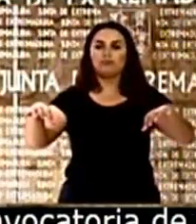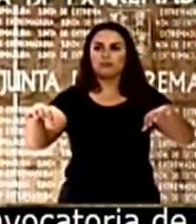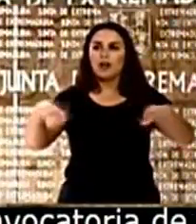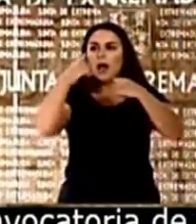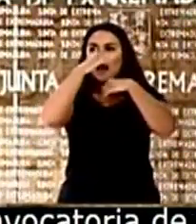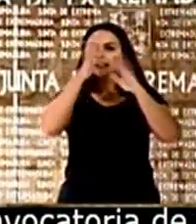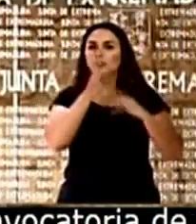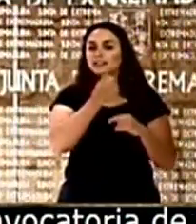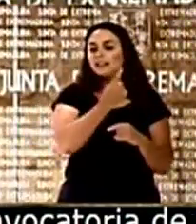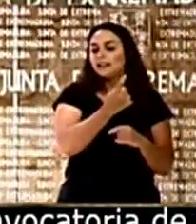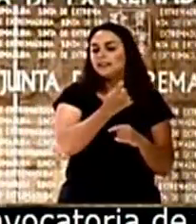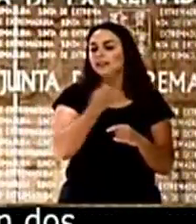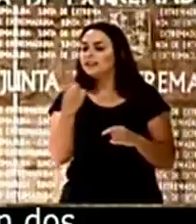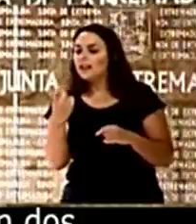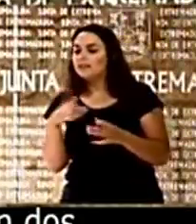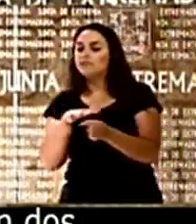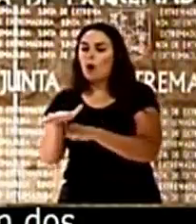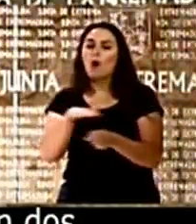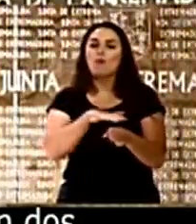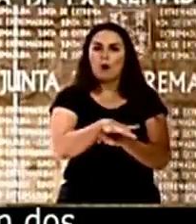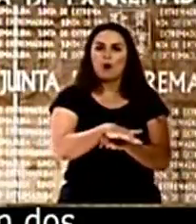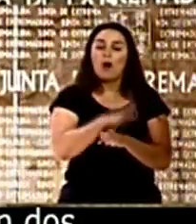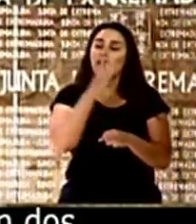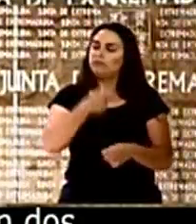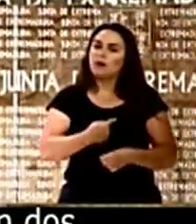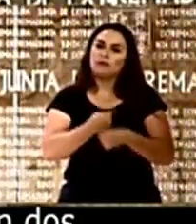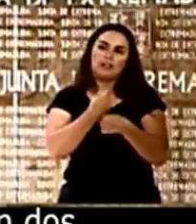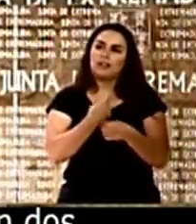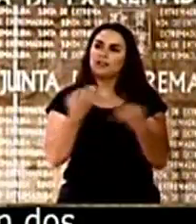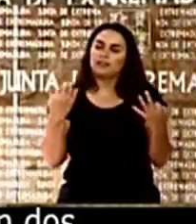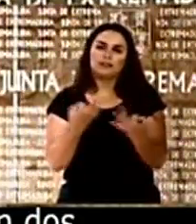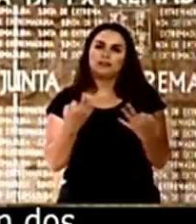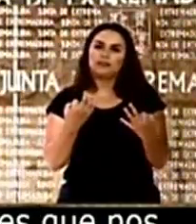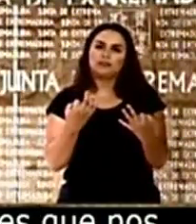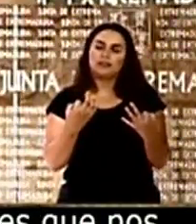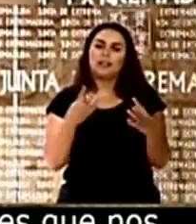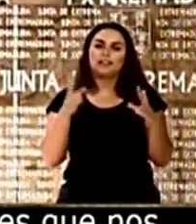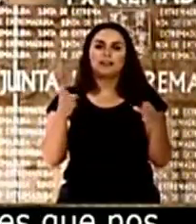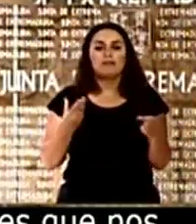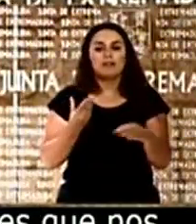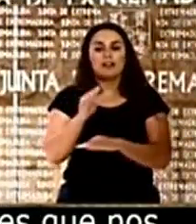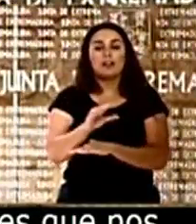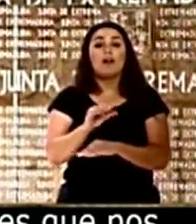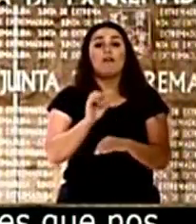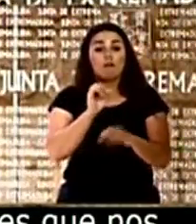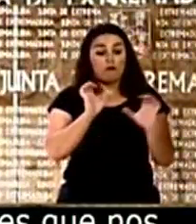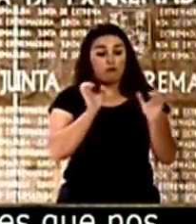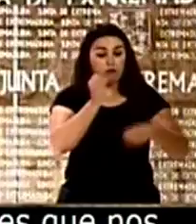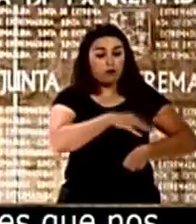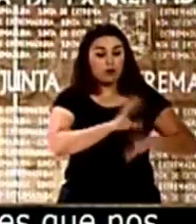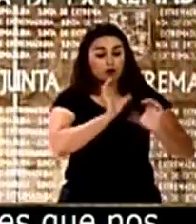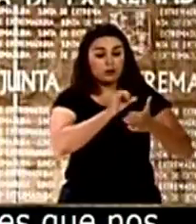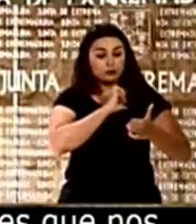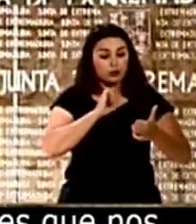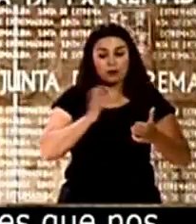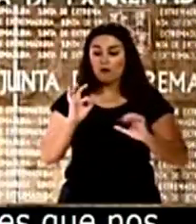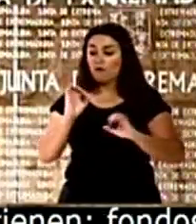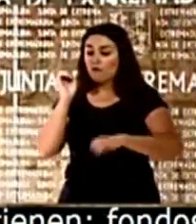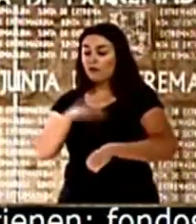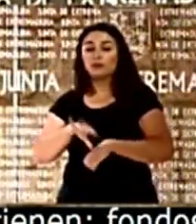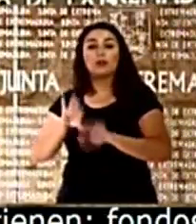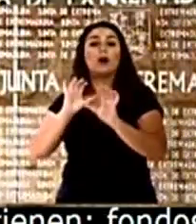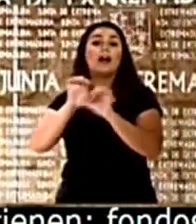las necesidades legales que nos obligan las distintas fuentes de financiación que tienen, fondos de comunidades autónomas, fondos europeos,